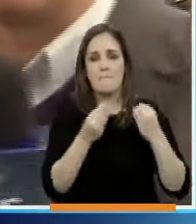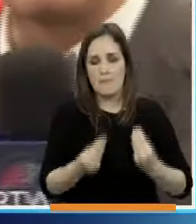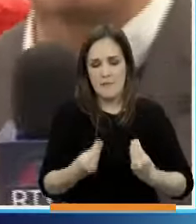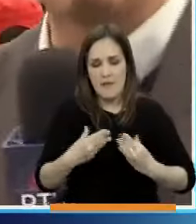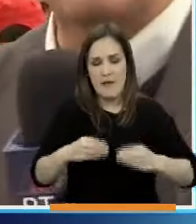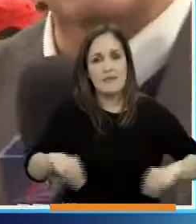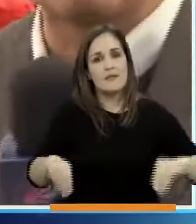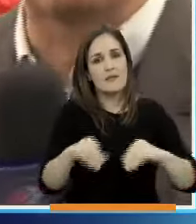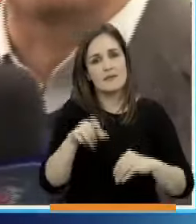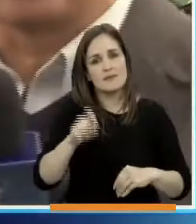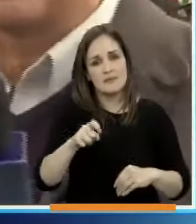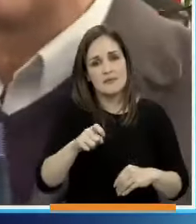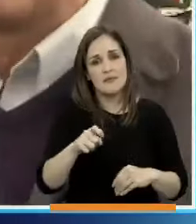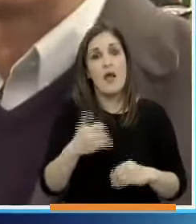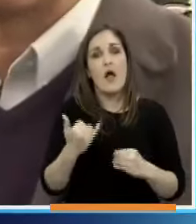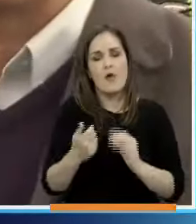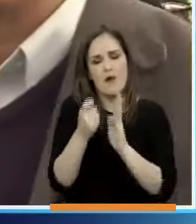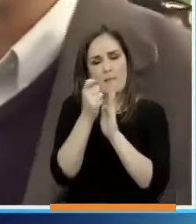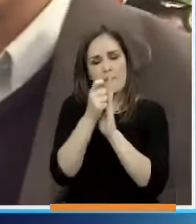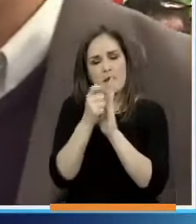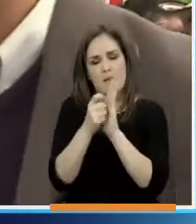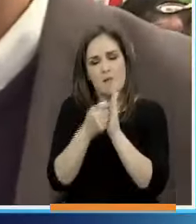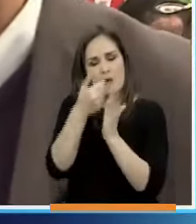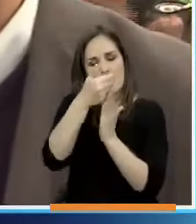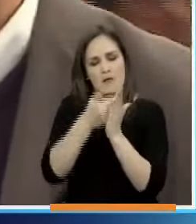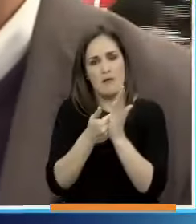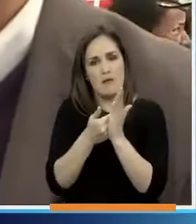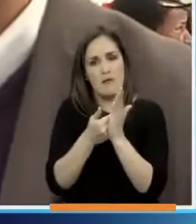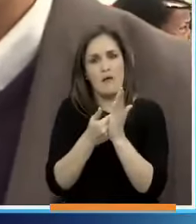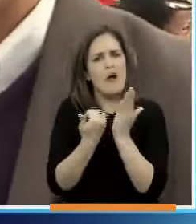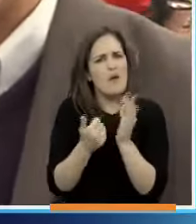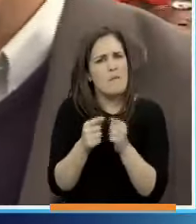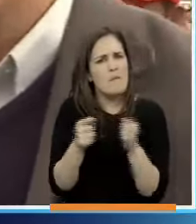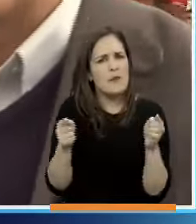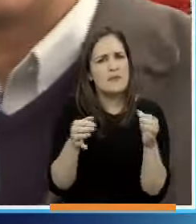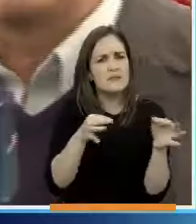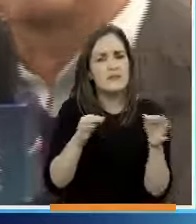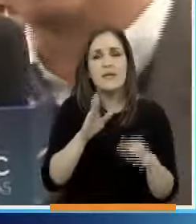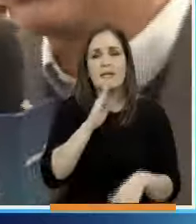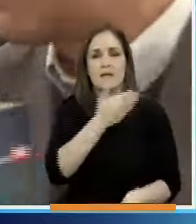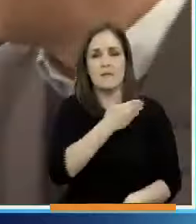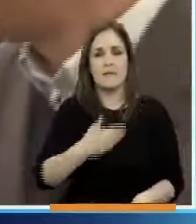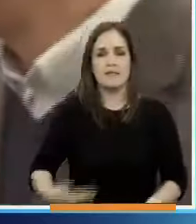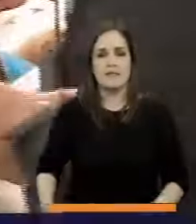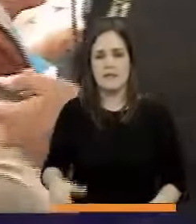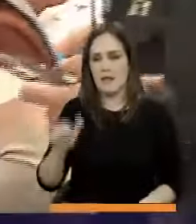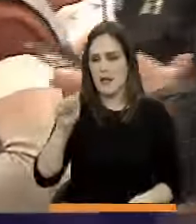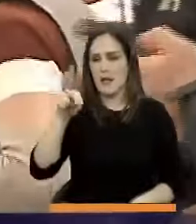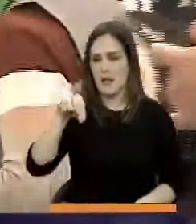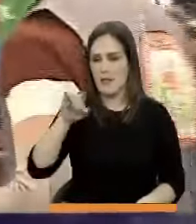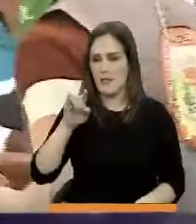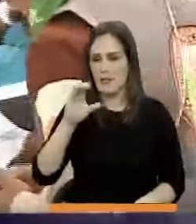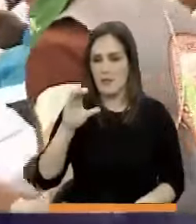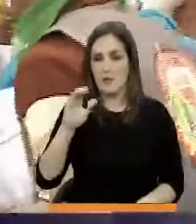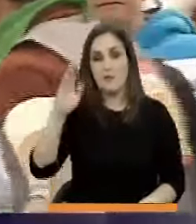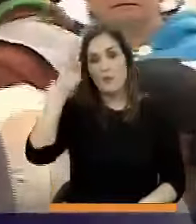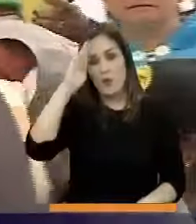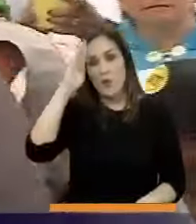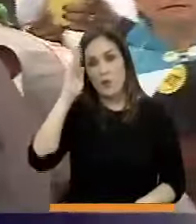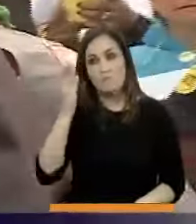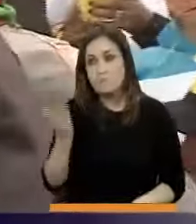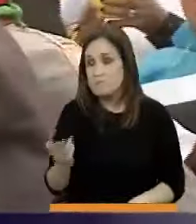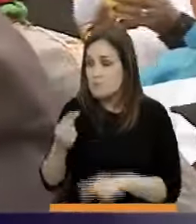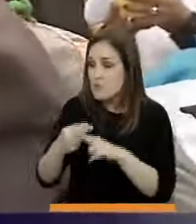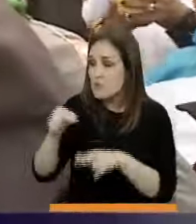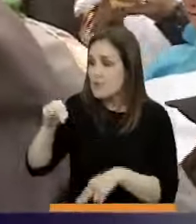hablar del tema y de ese pliego de peticiones está el presidente nacional de la ANUC, Nilson Diz. Bueno, señor Nilson, ¿cuál es